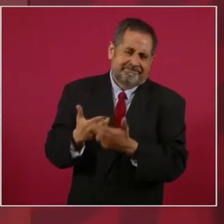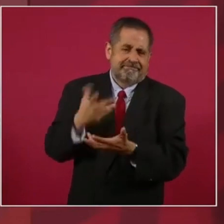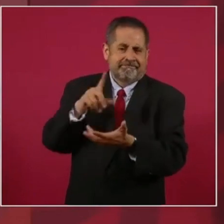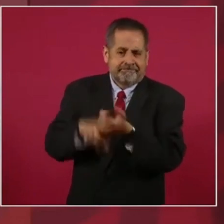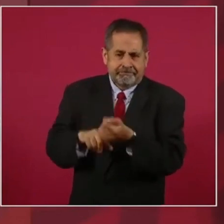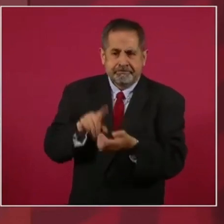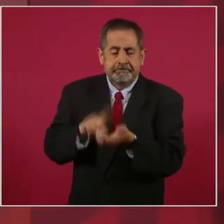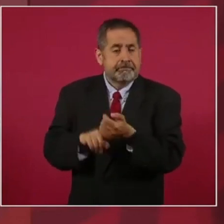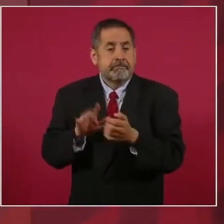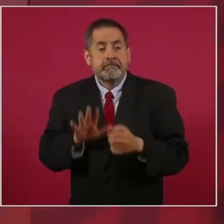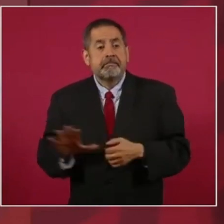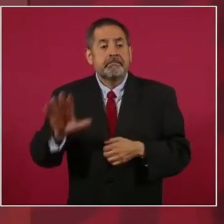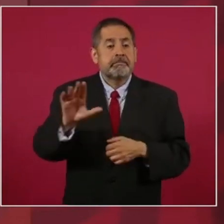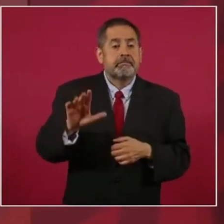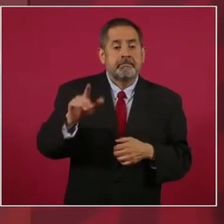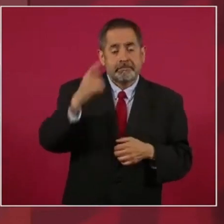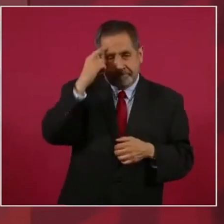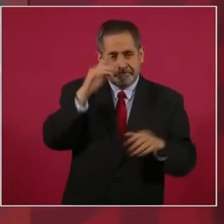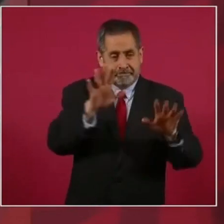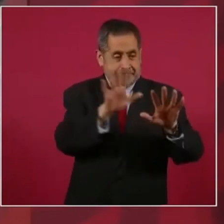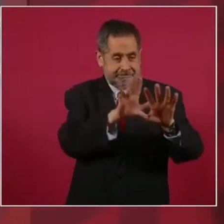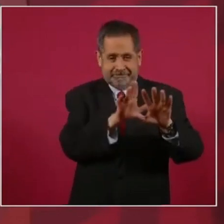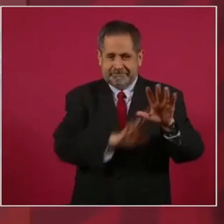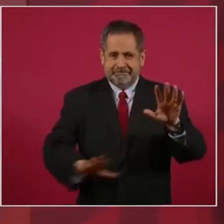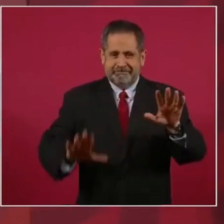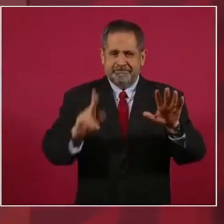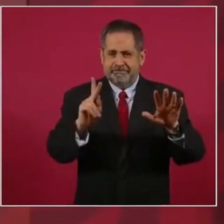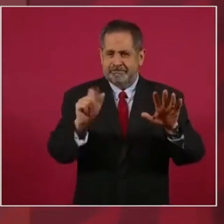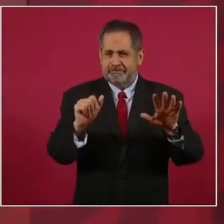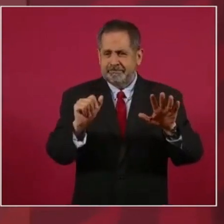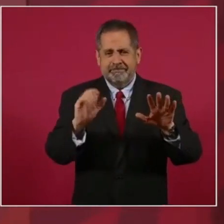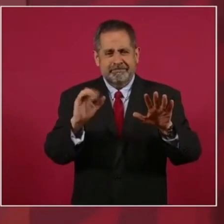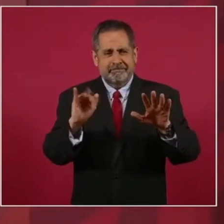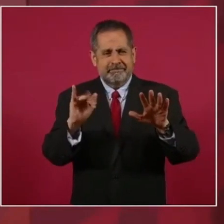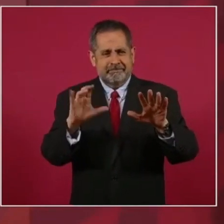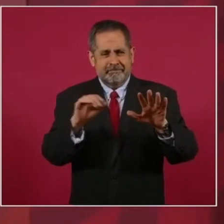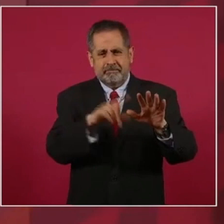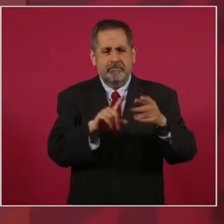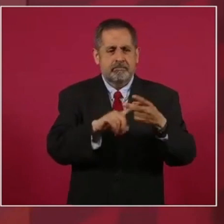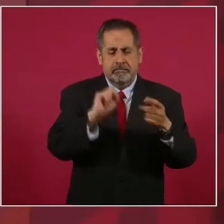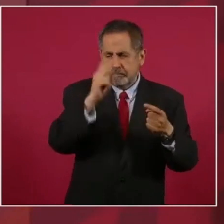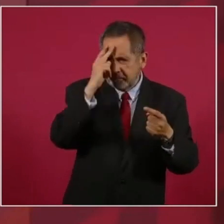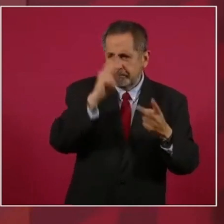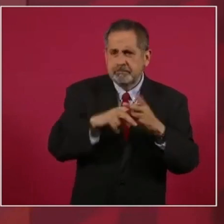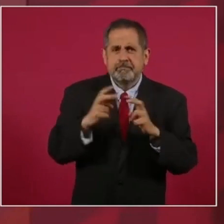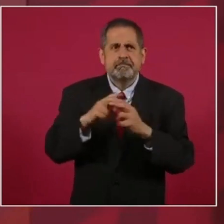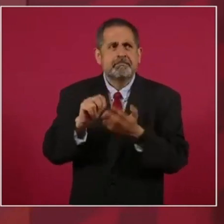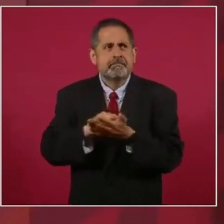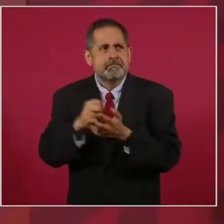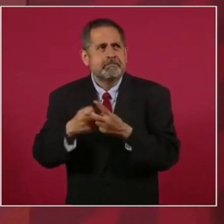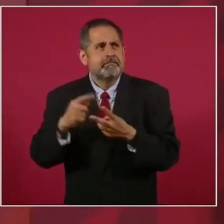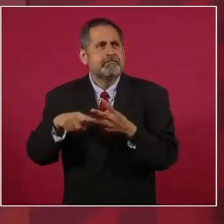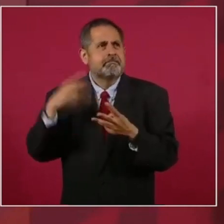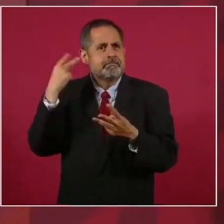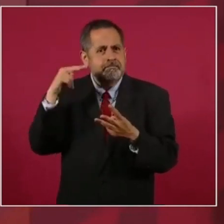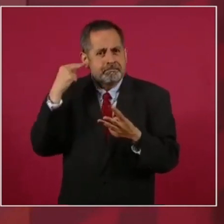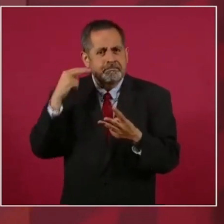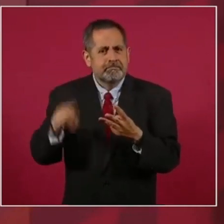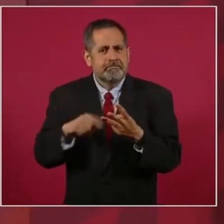toda la costa del Pacífico, es San Luis, Tamaulipas,